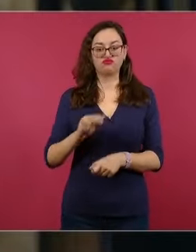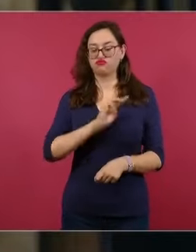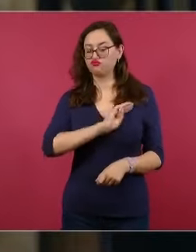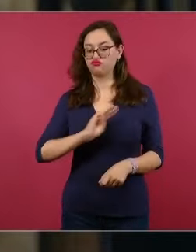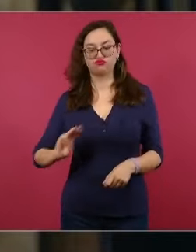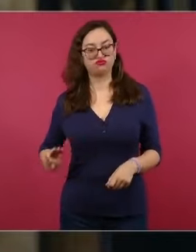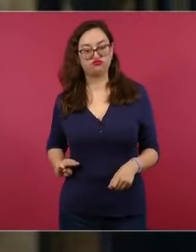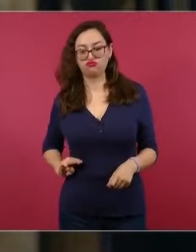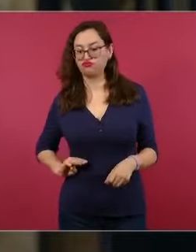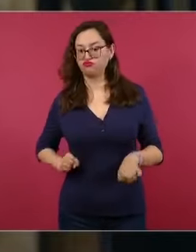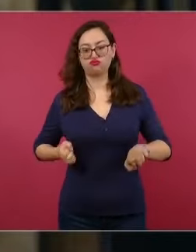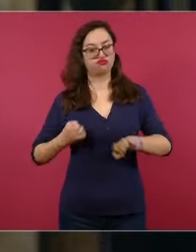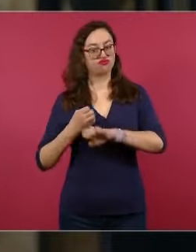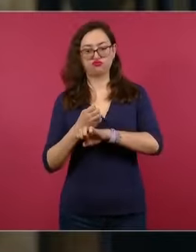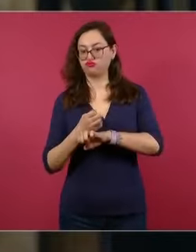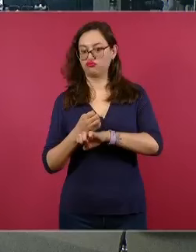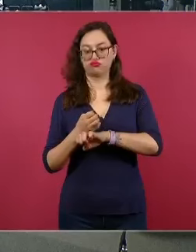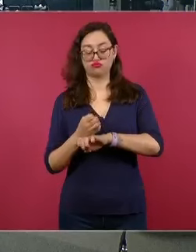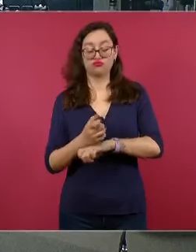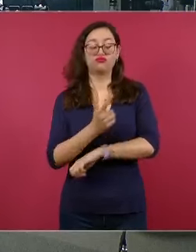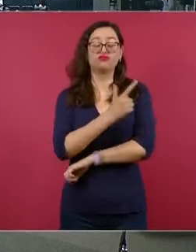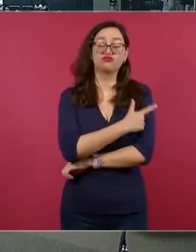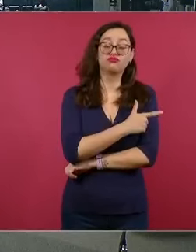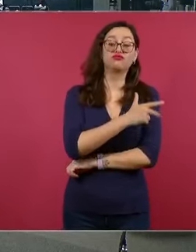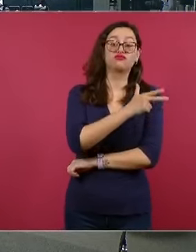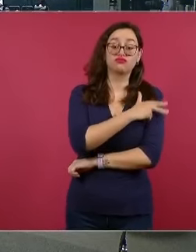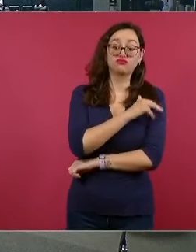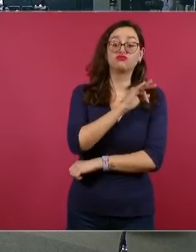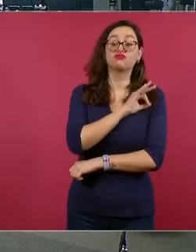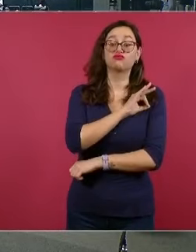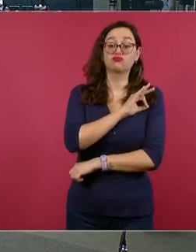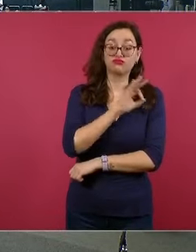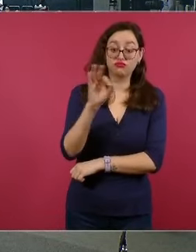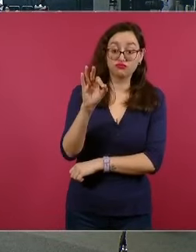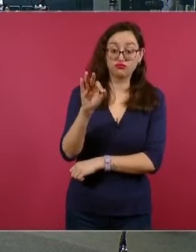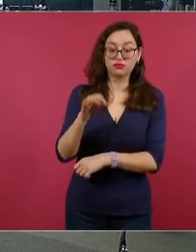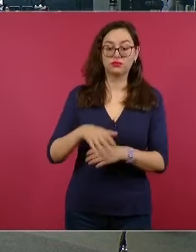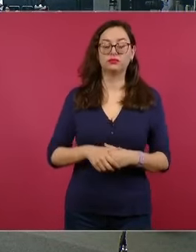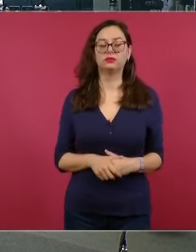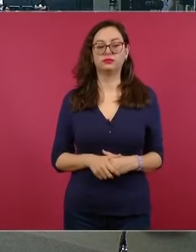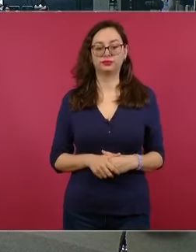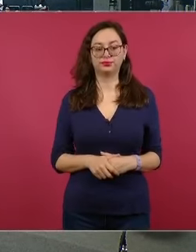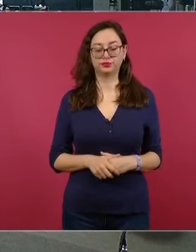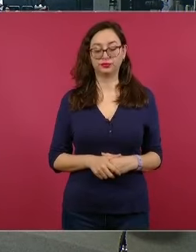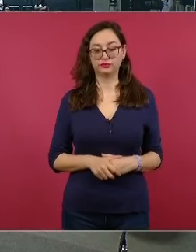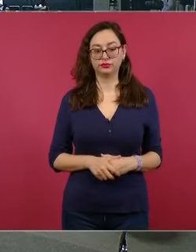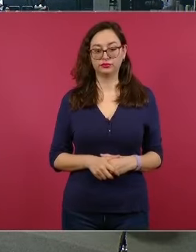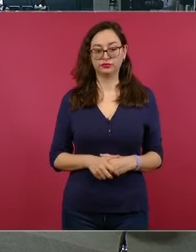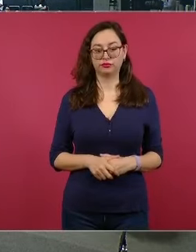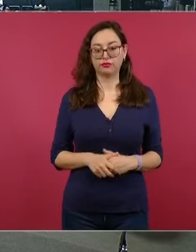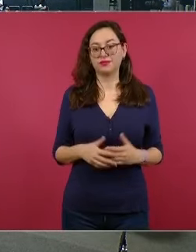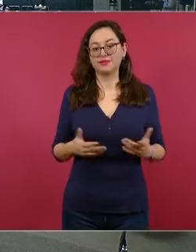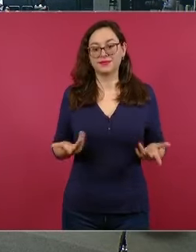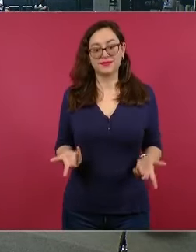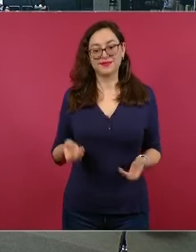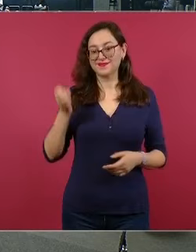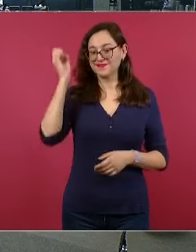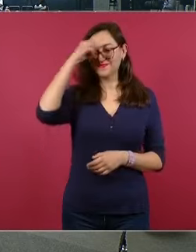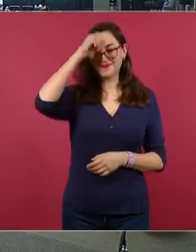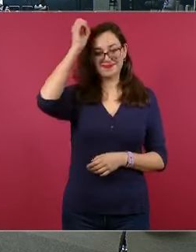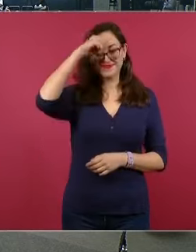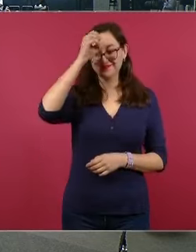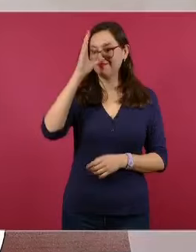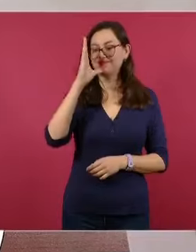es lo que están los que están gobernando Sí bueno no puedo opinar nada más